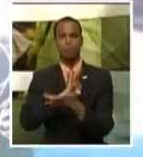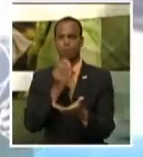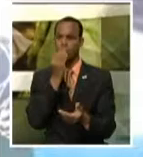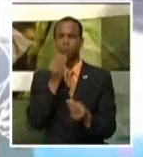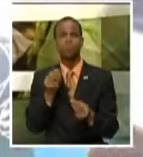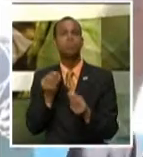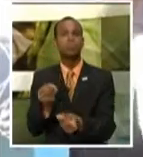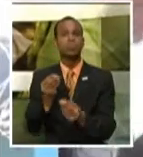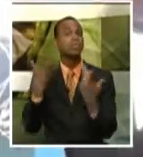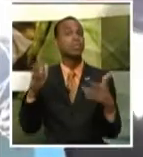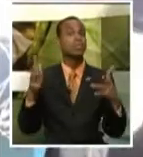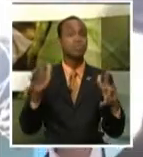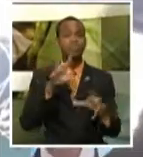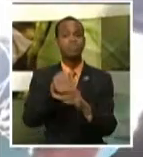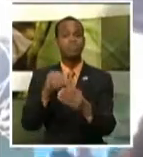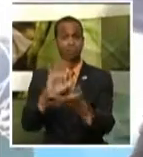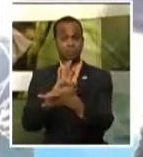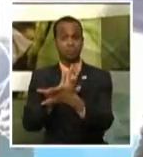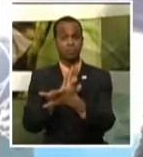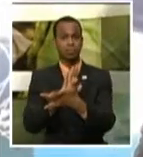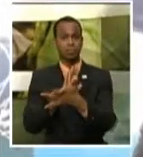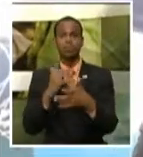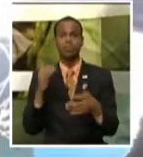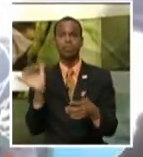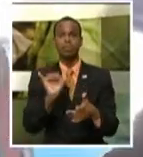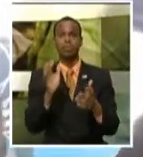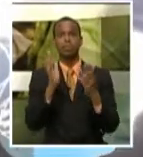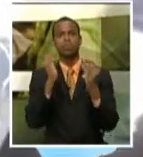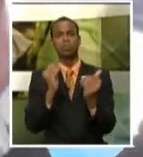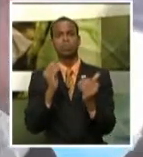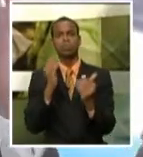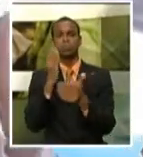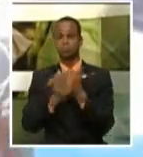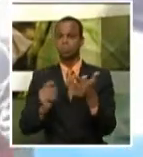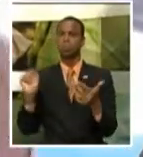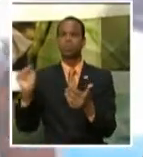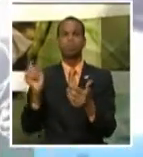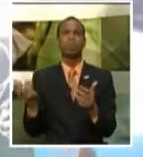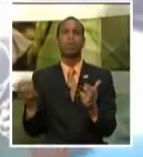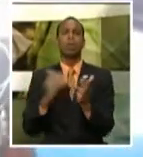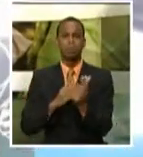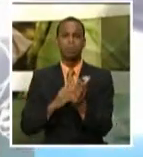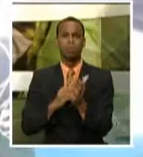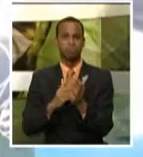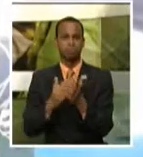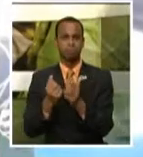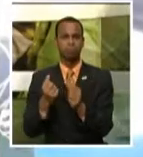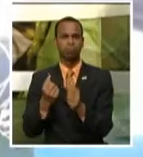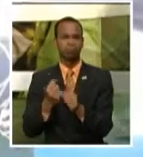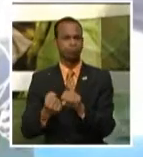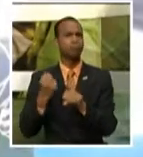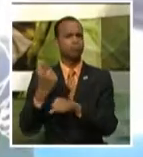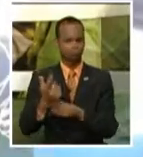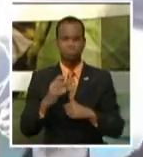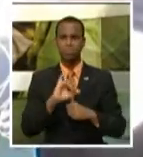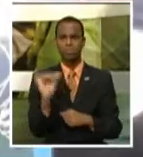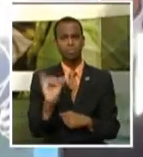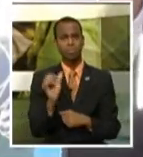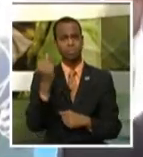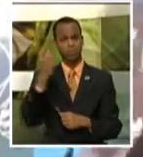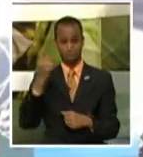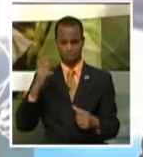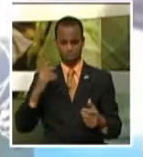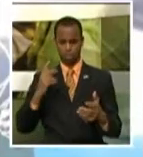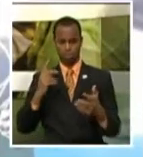cantidad similar también la reciba el año que viene. Lo que queremos es que terminado nuestro periodo de gobierno, aquí no haya un